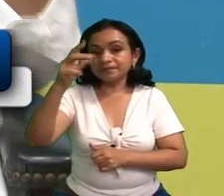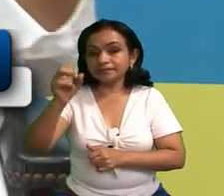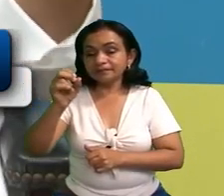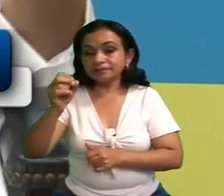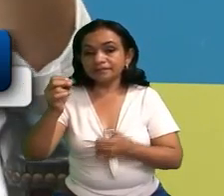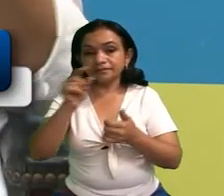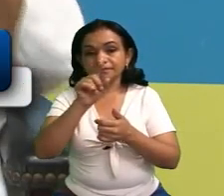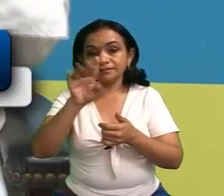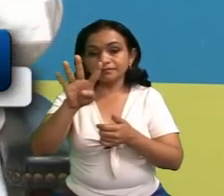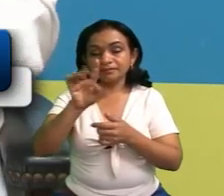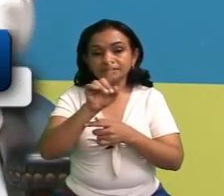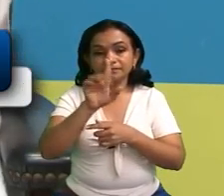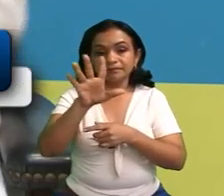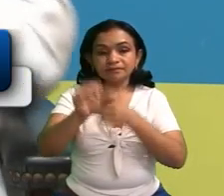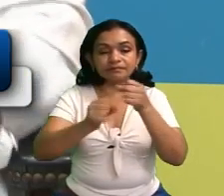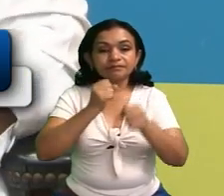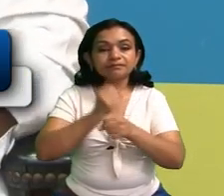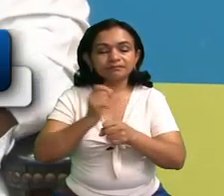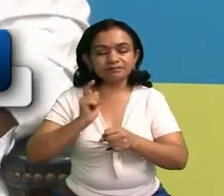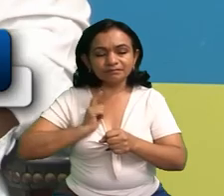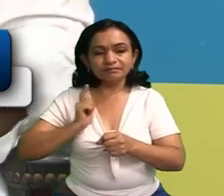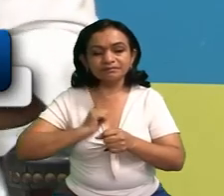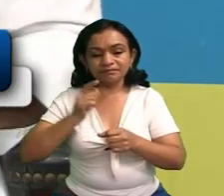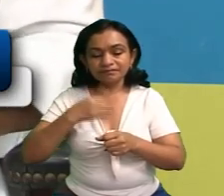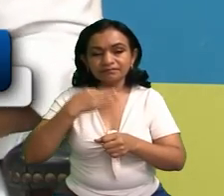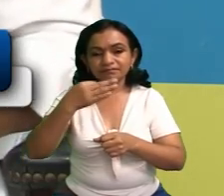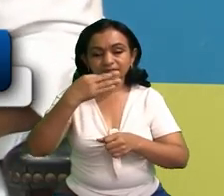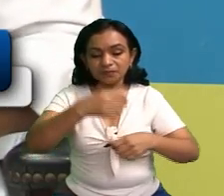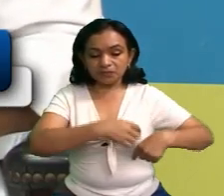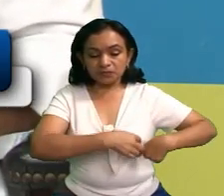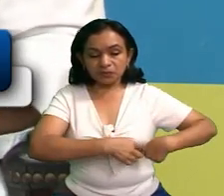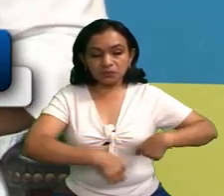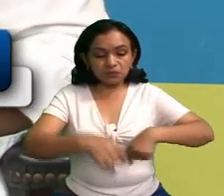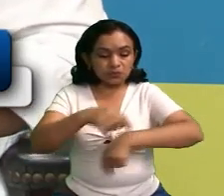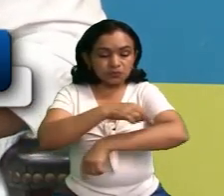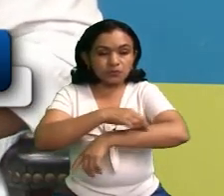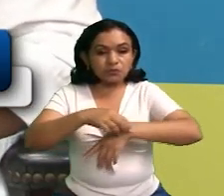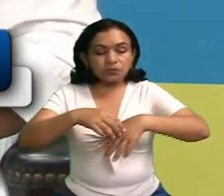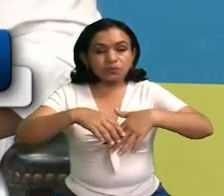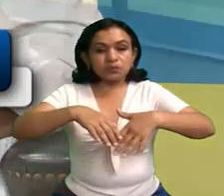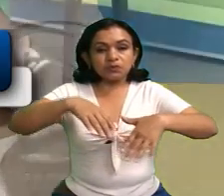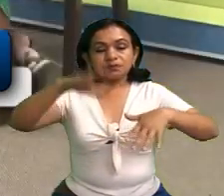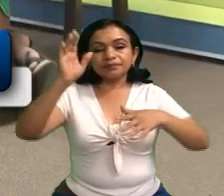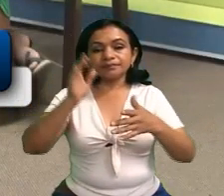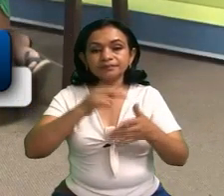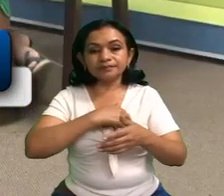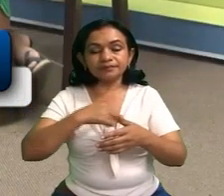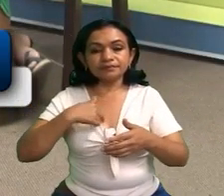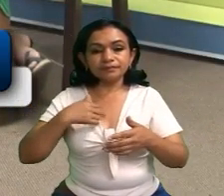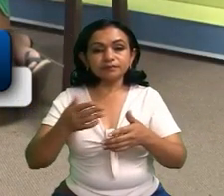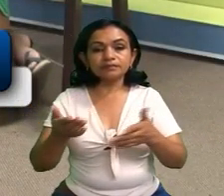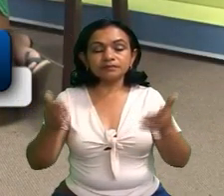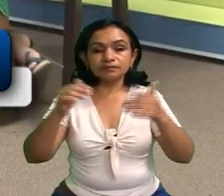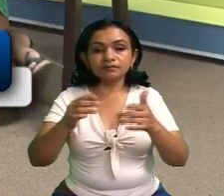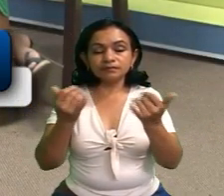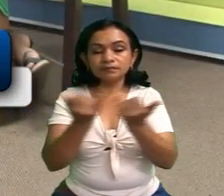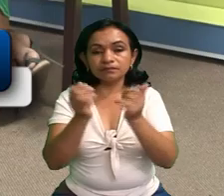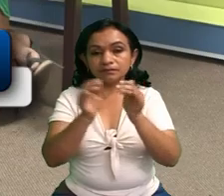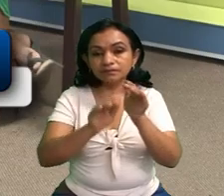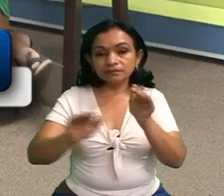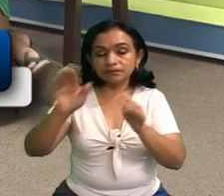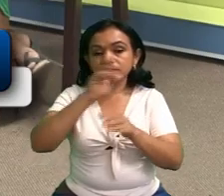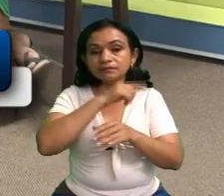de 14, 15 años. A ellos también les va a aparecer estría por ese estiramiento que están haciendo. Ya. Ahora, el método más efectivo